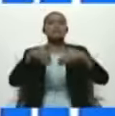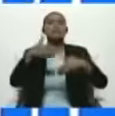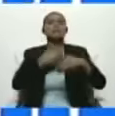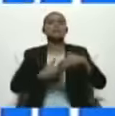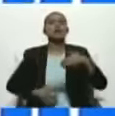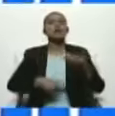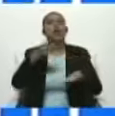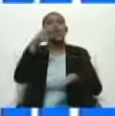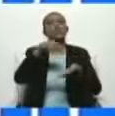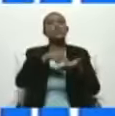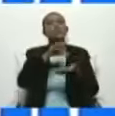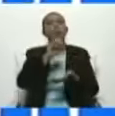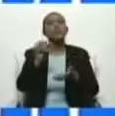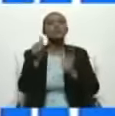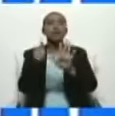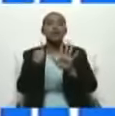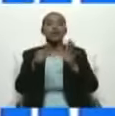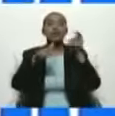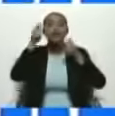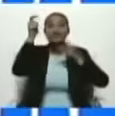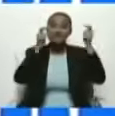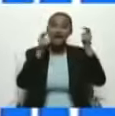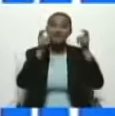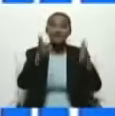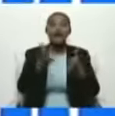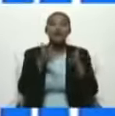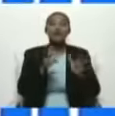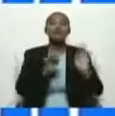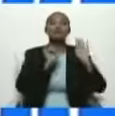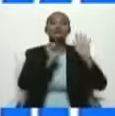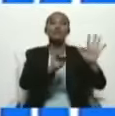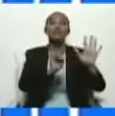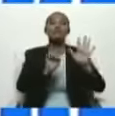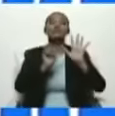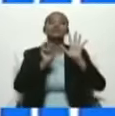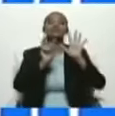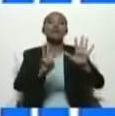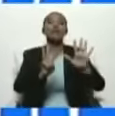del 2006, donde Chávez le sacó